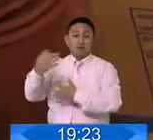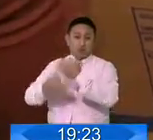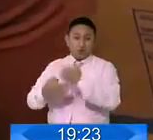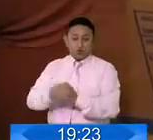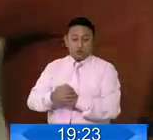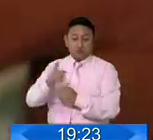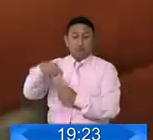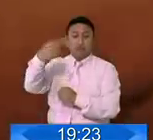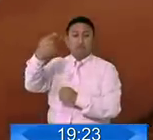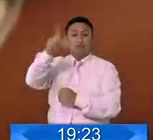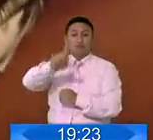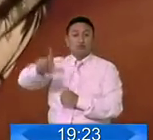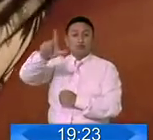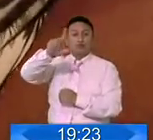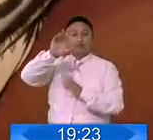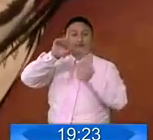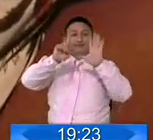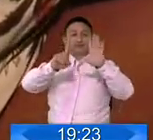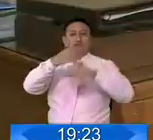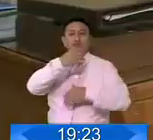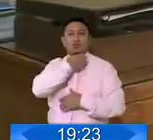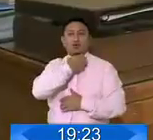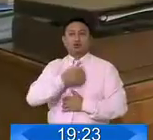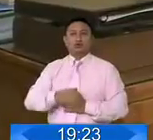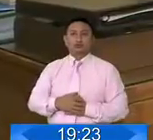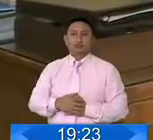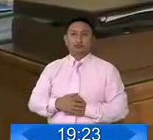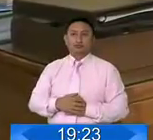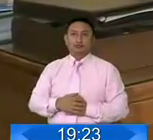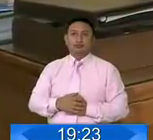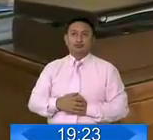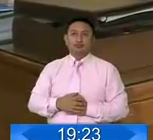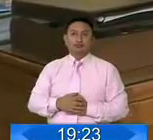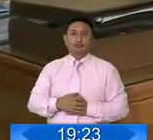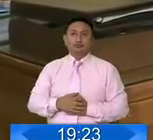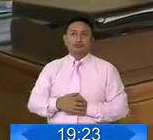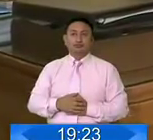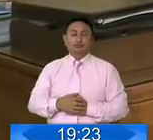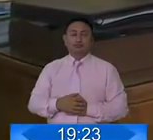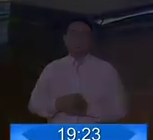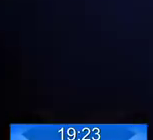realizará el próximo lunes 6 de agosto. En Quito informó Adriana Rojas.